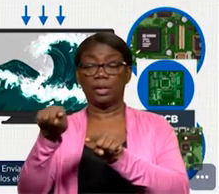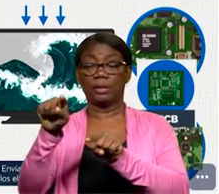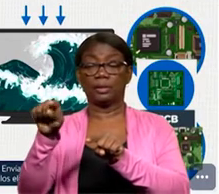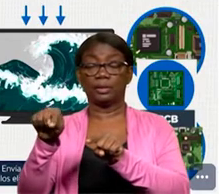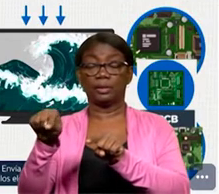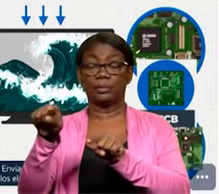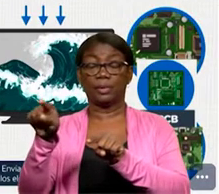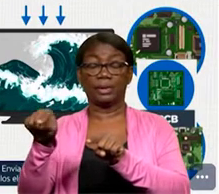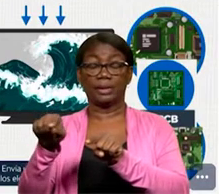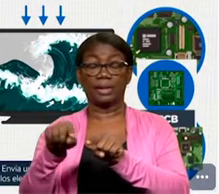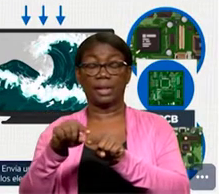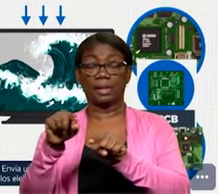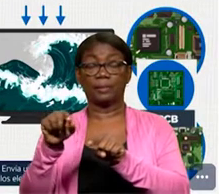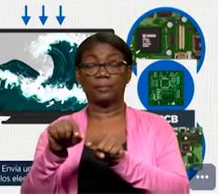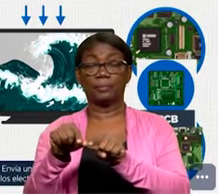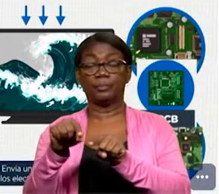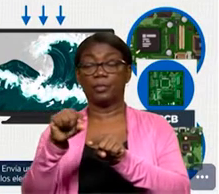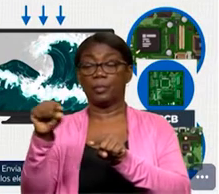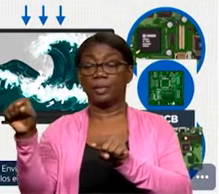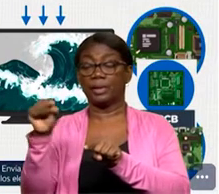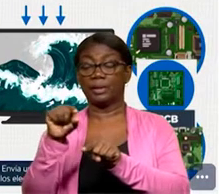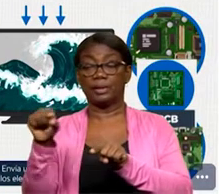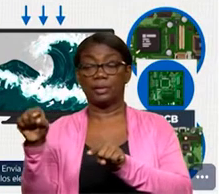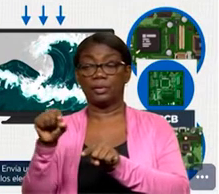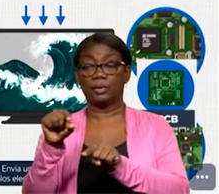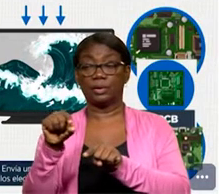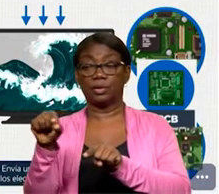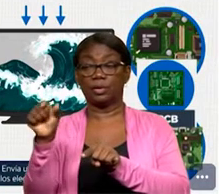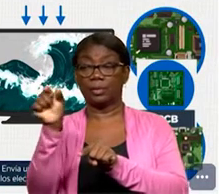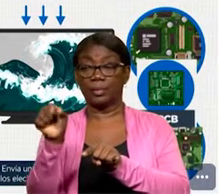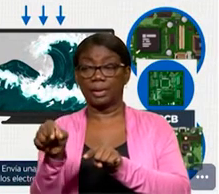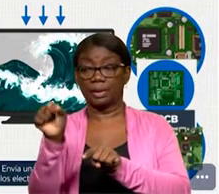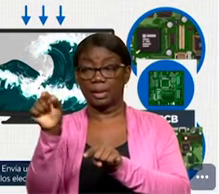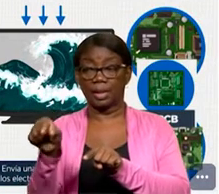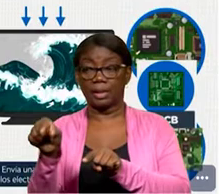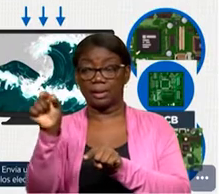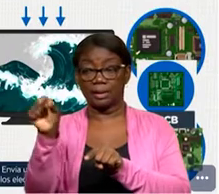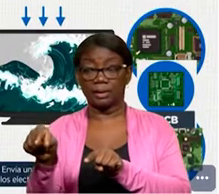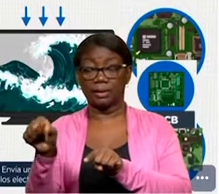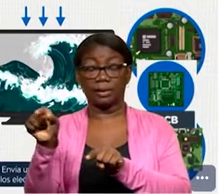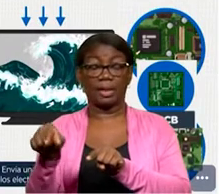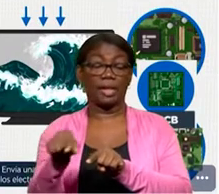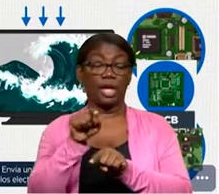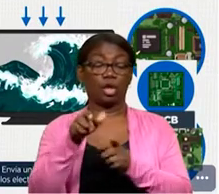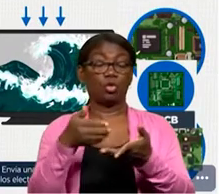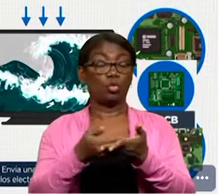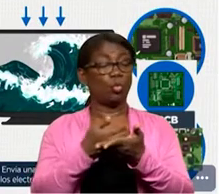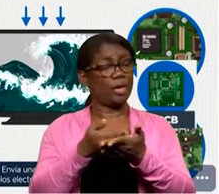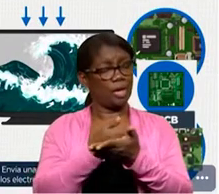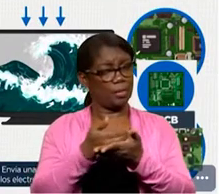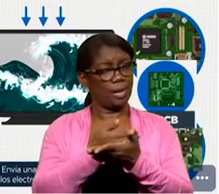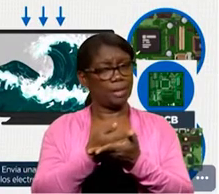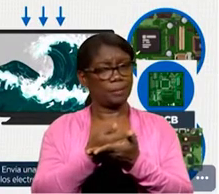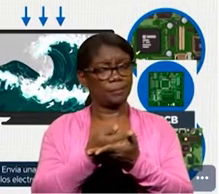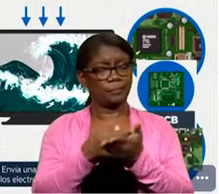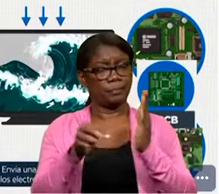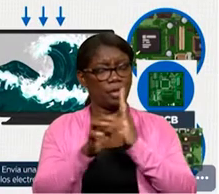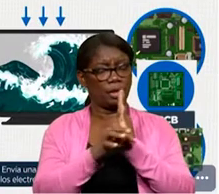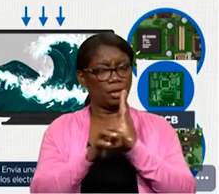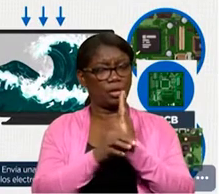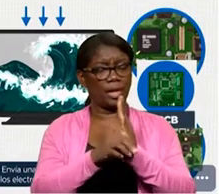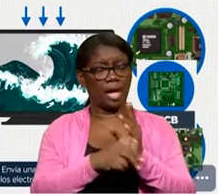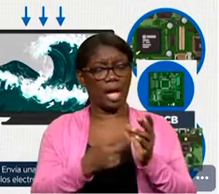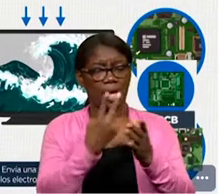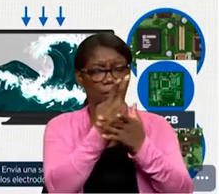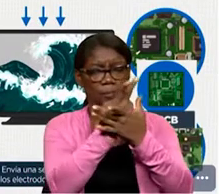barrido vertical. En algunos casos o en tecnologías nuevas, ambas tarjetas conforman